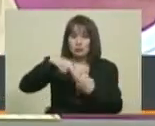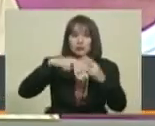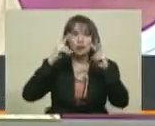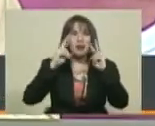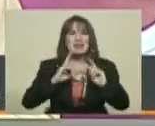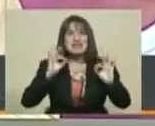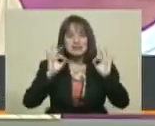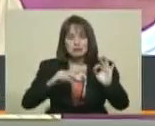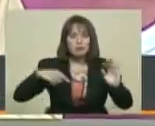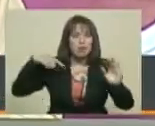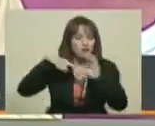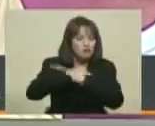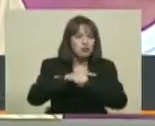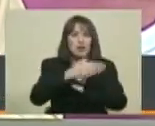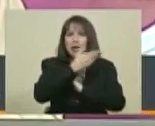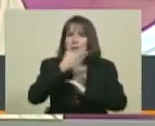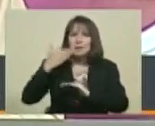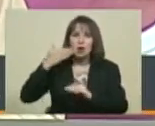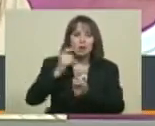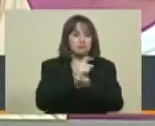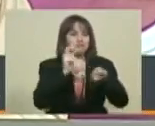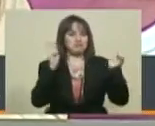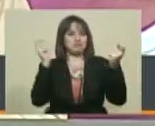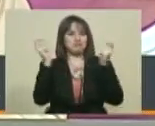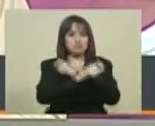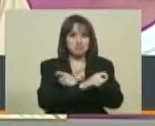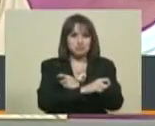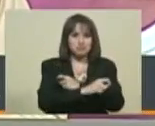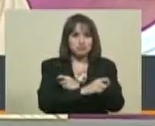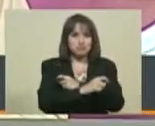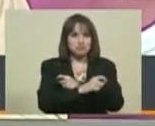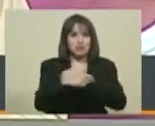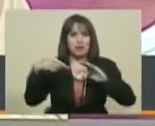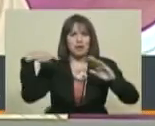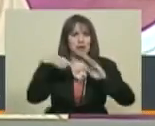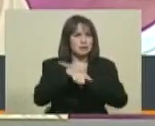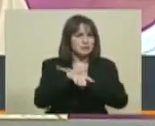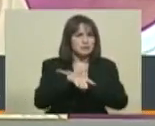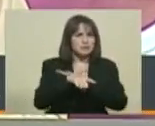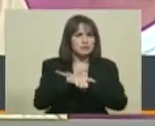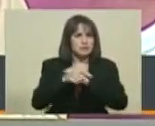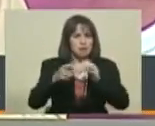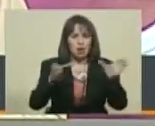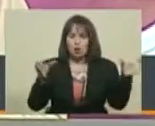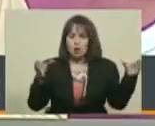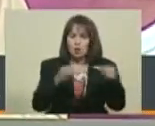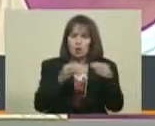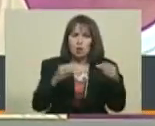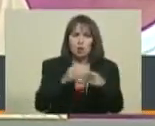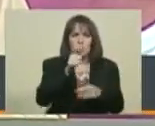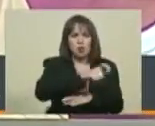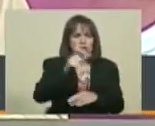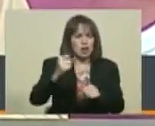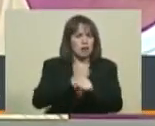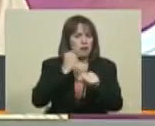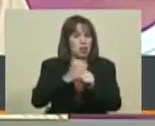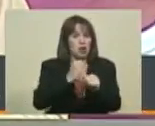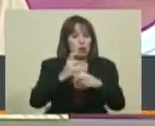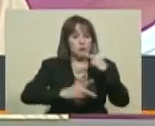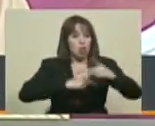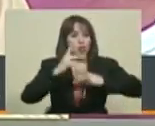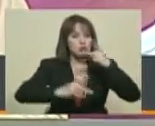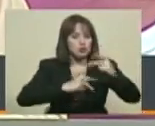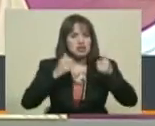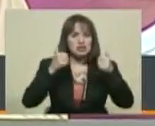profunda. Estoy planteando hacer una revolución profunda de la clase obrera, una revolución de carácter productivo, una